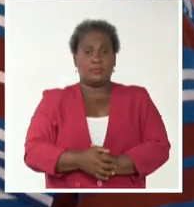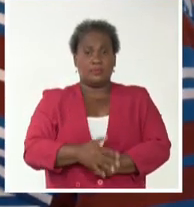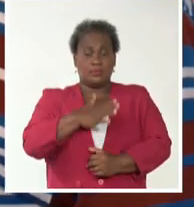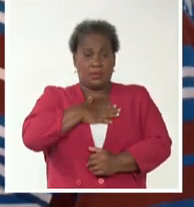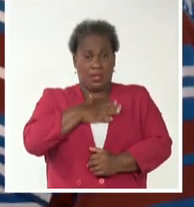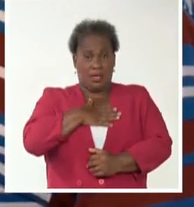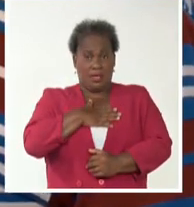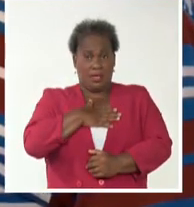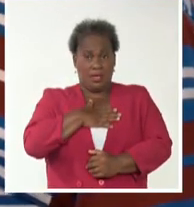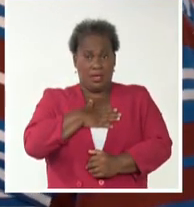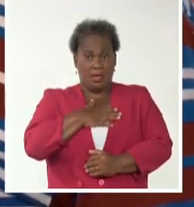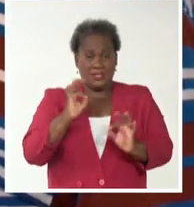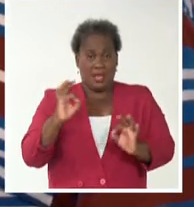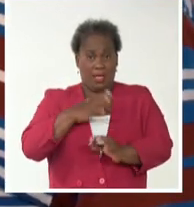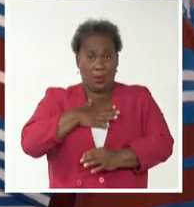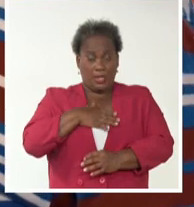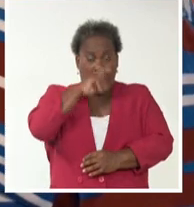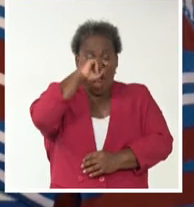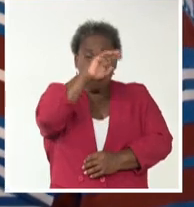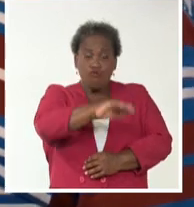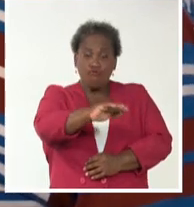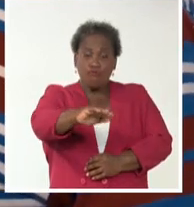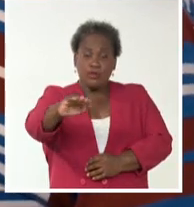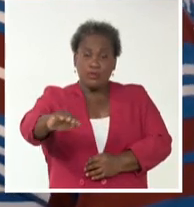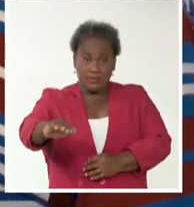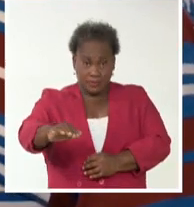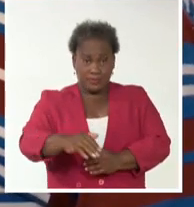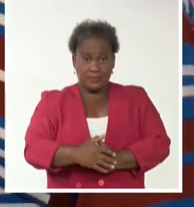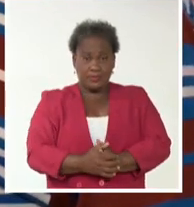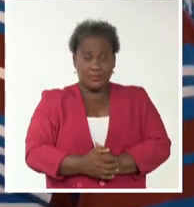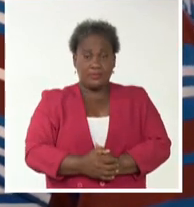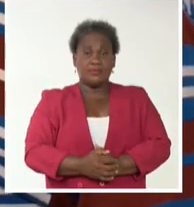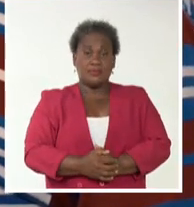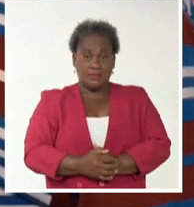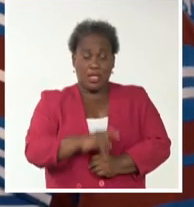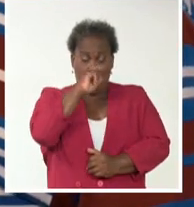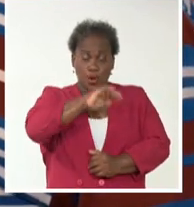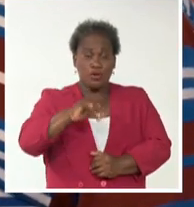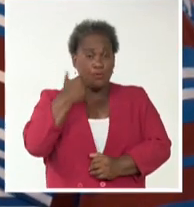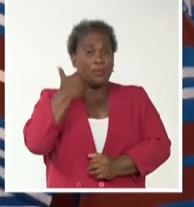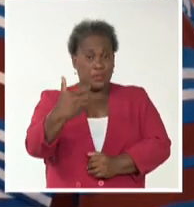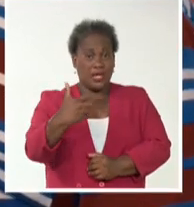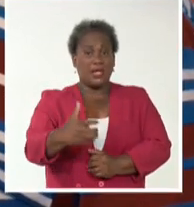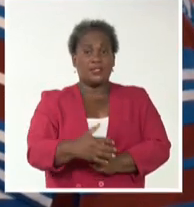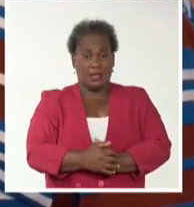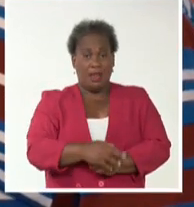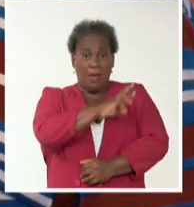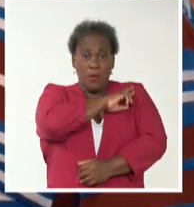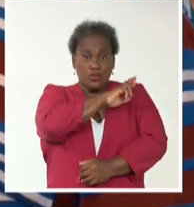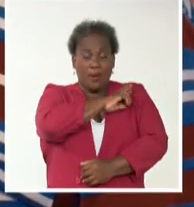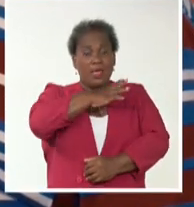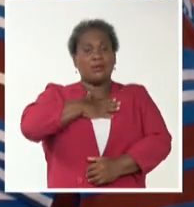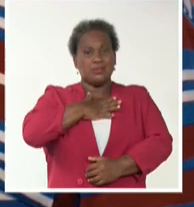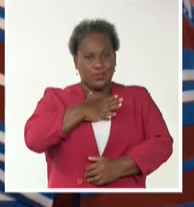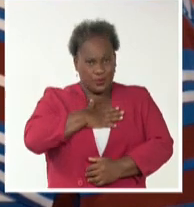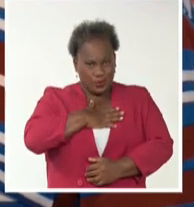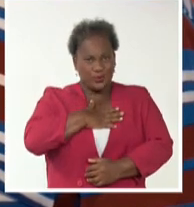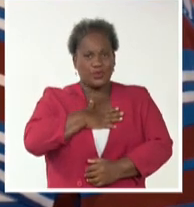especialidad, los niños, creo que es algo muy importante y una alta responsabilidad que tenemos todos